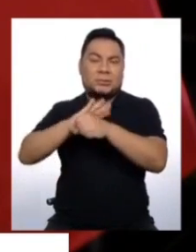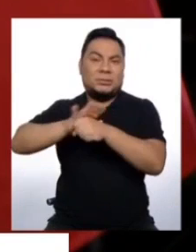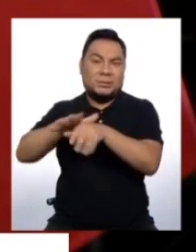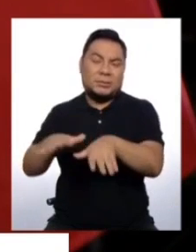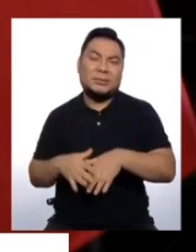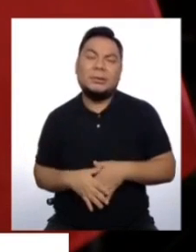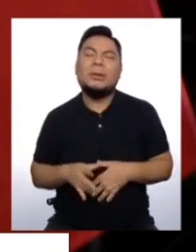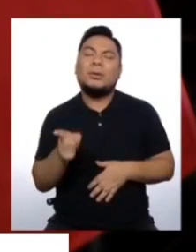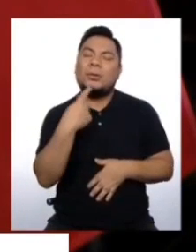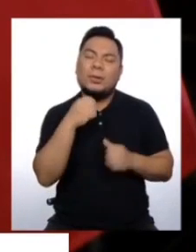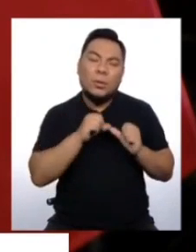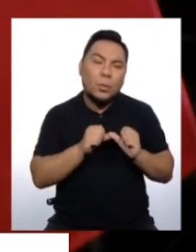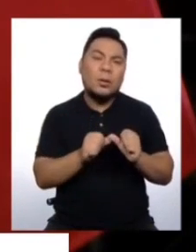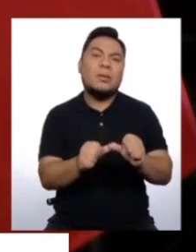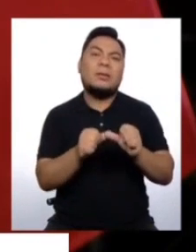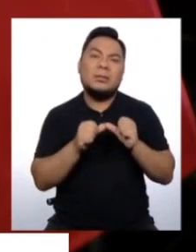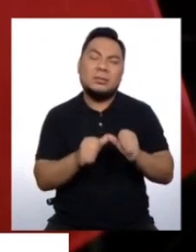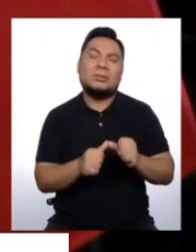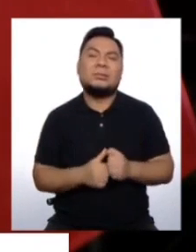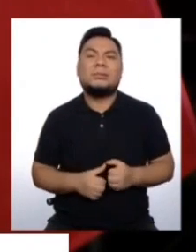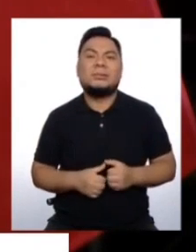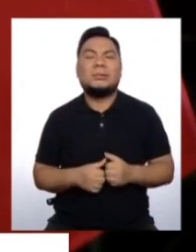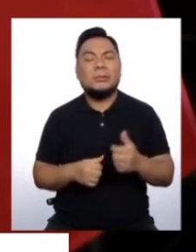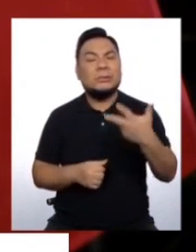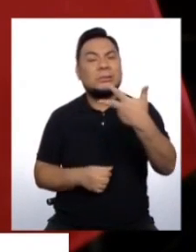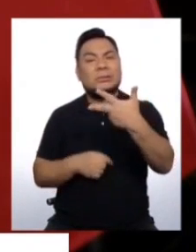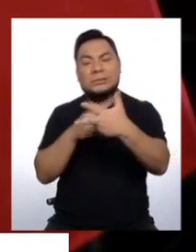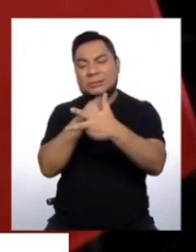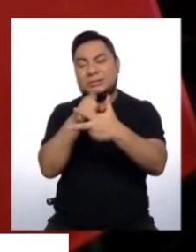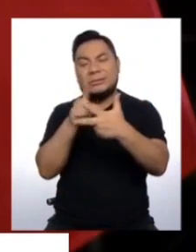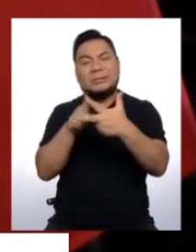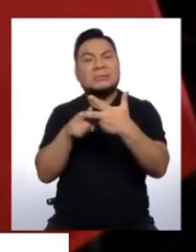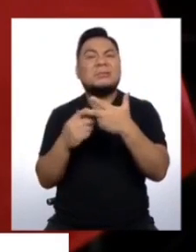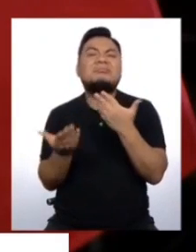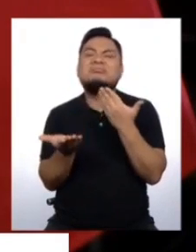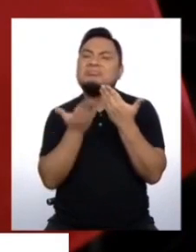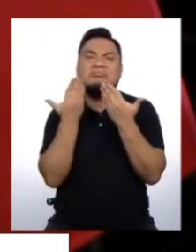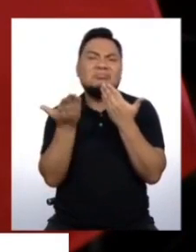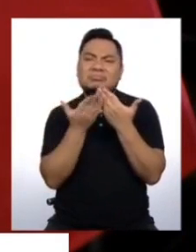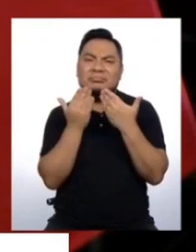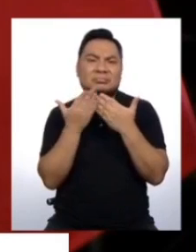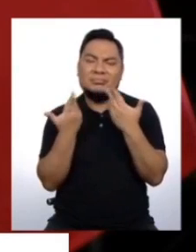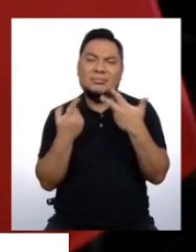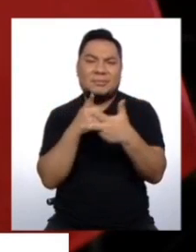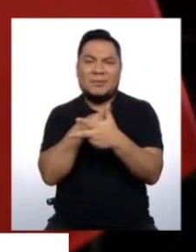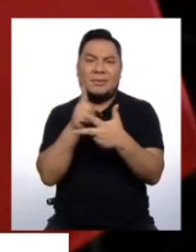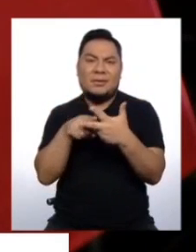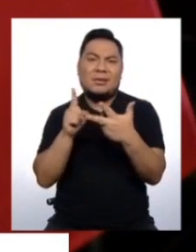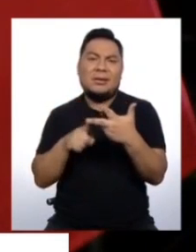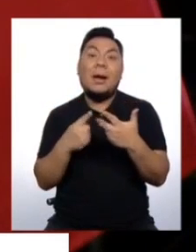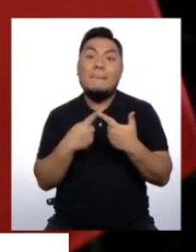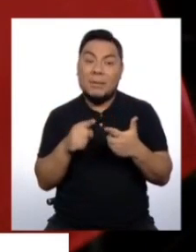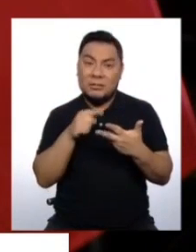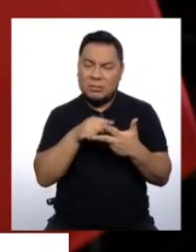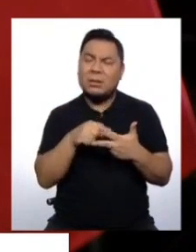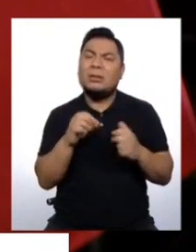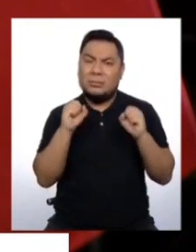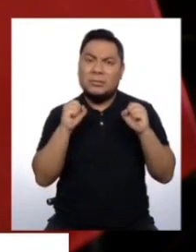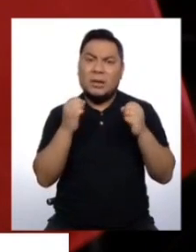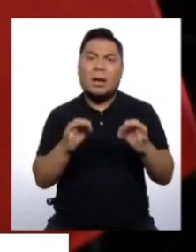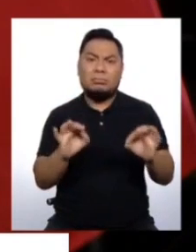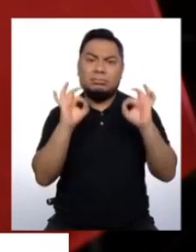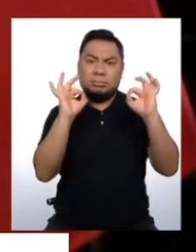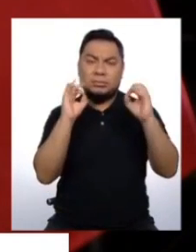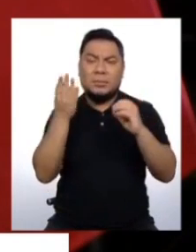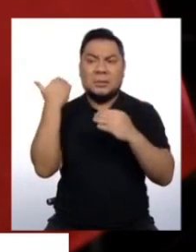que continuar con las 3 medidas simples, pero realmente efectivas para evitar el